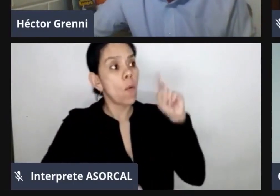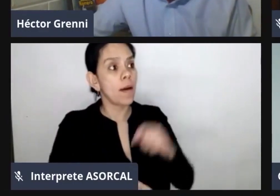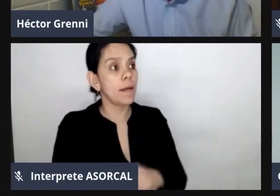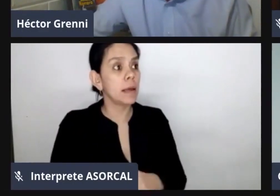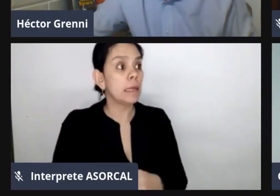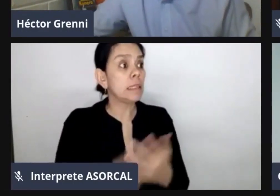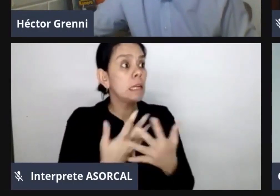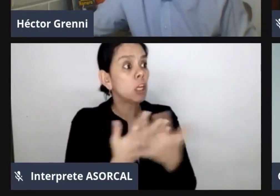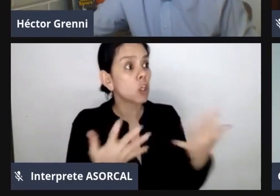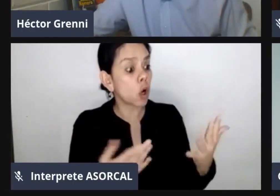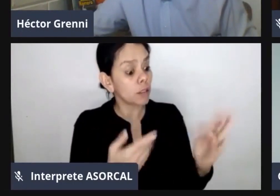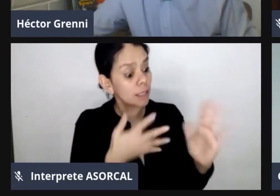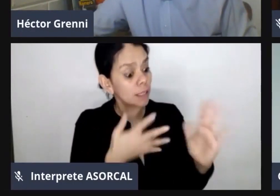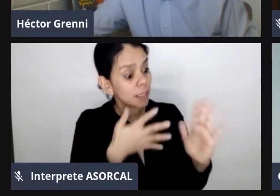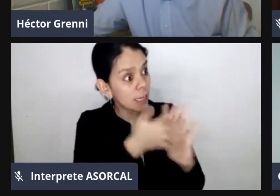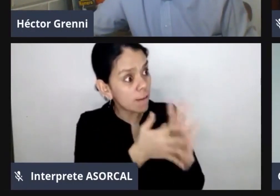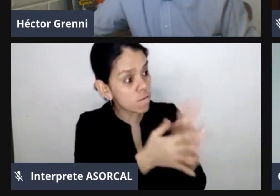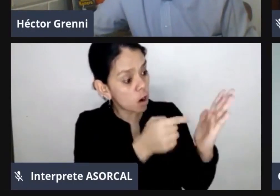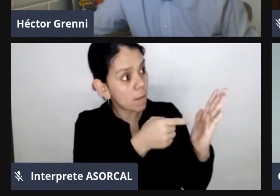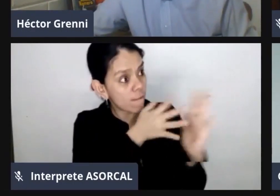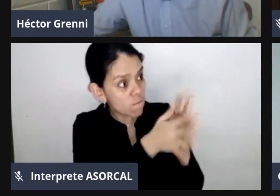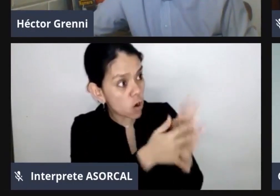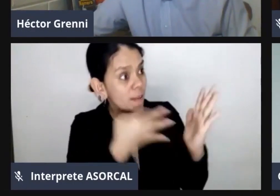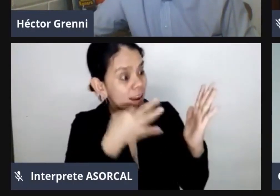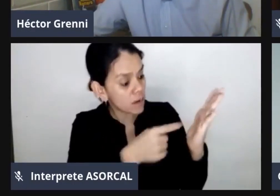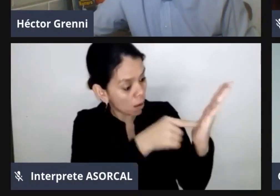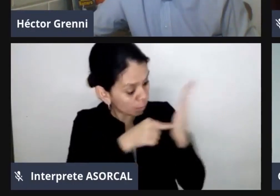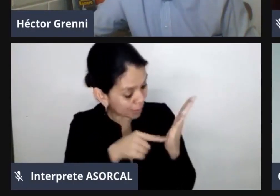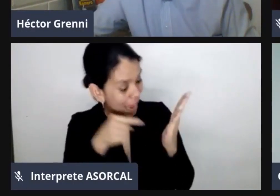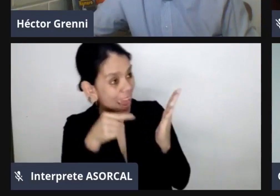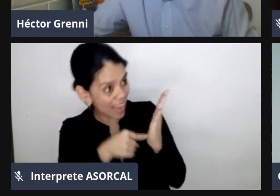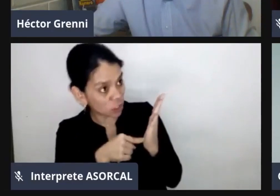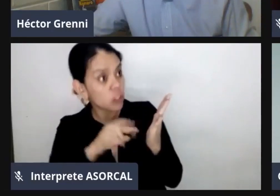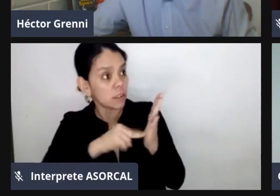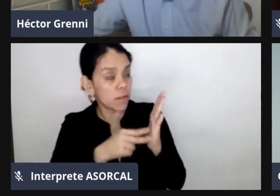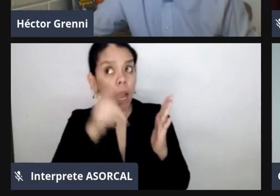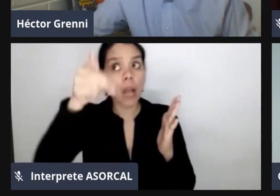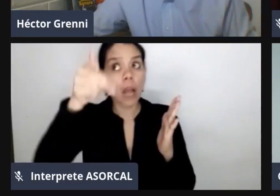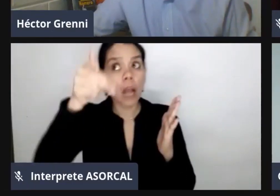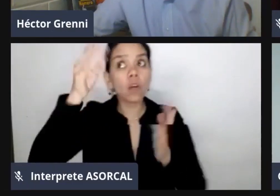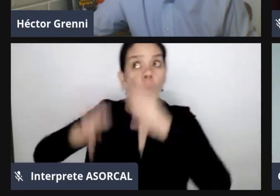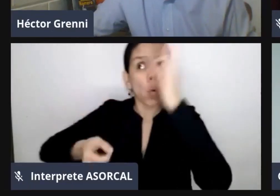informe de la Comisión de la Verdad. Esta Comisión de la Verdad